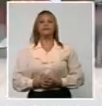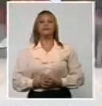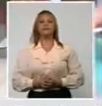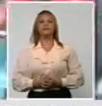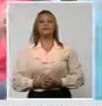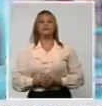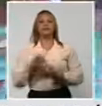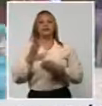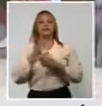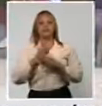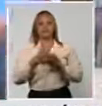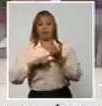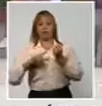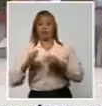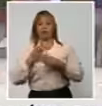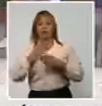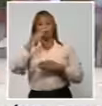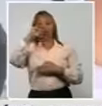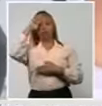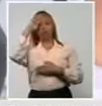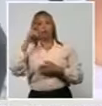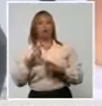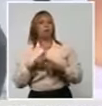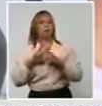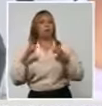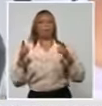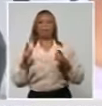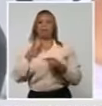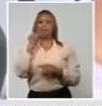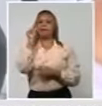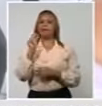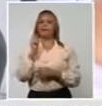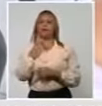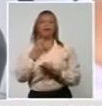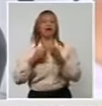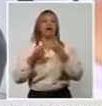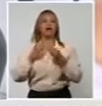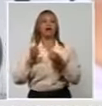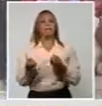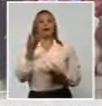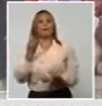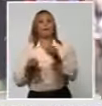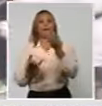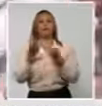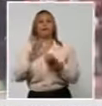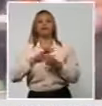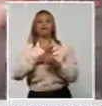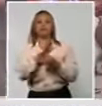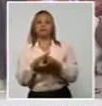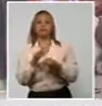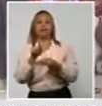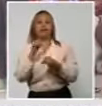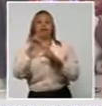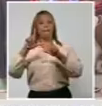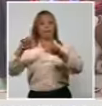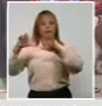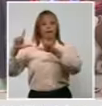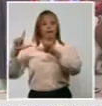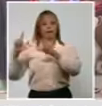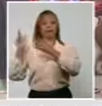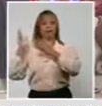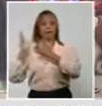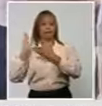Santiago de Cuba transita sin grandes sobresaltos a pesar del alarmante rebrote de la COVID-19. Las imágenes sugieren incluso un